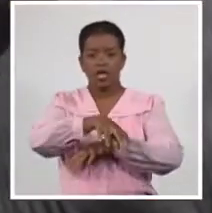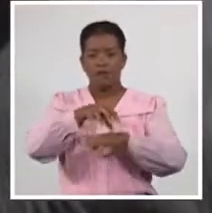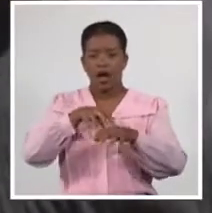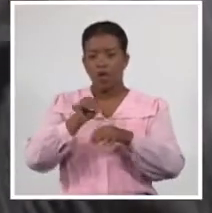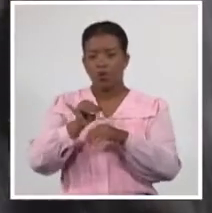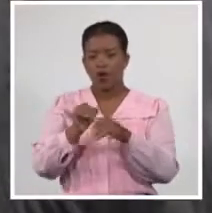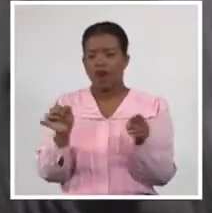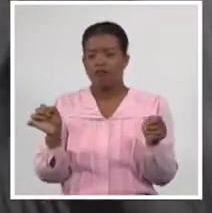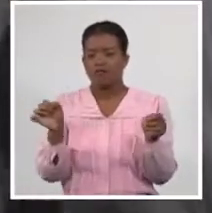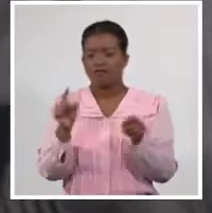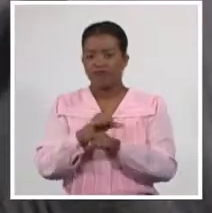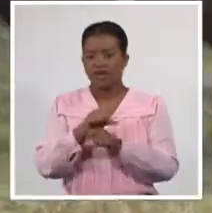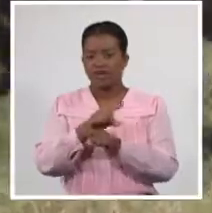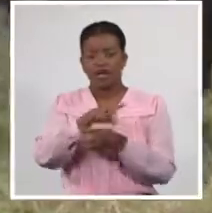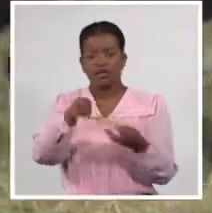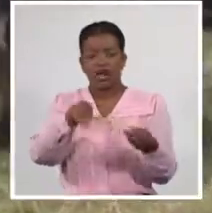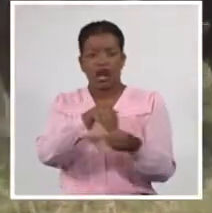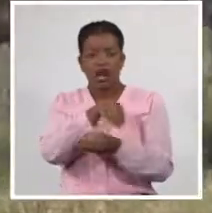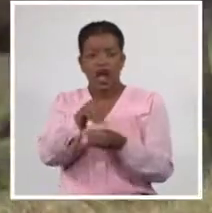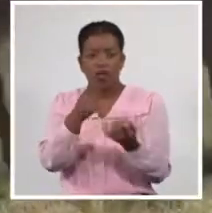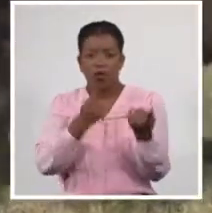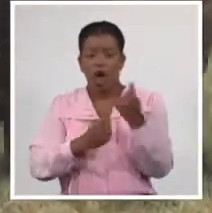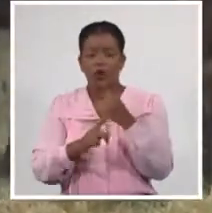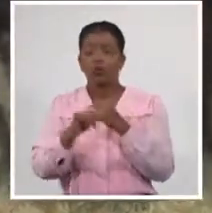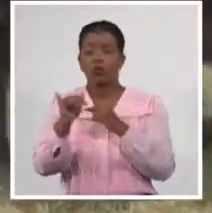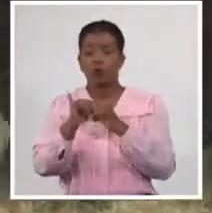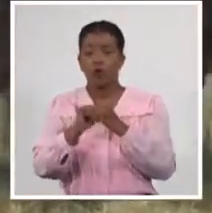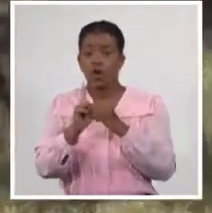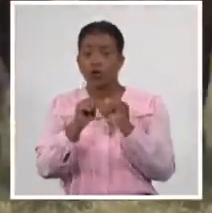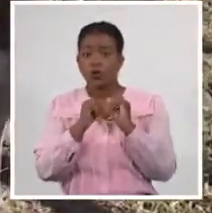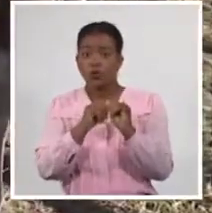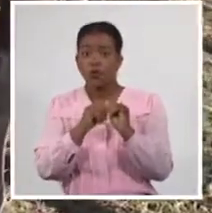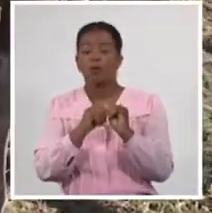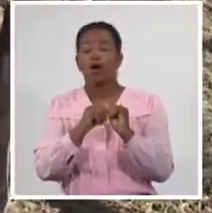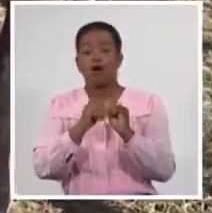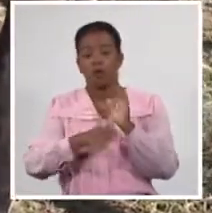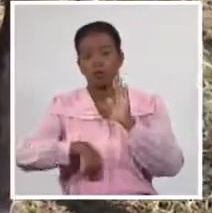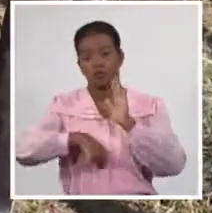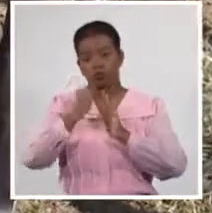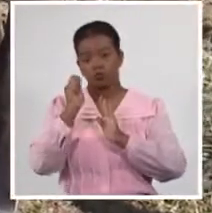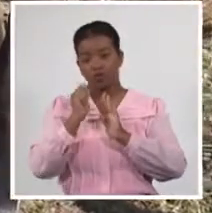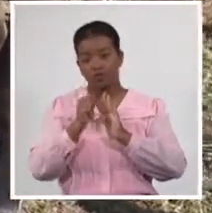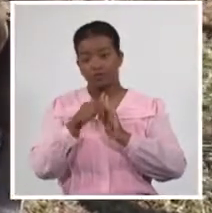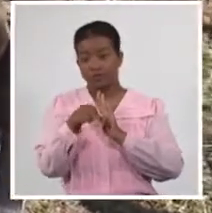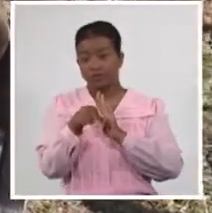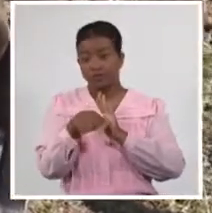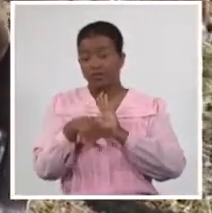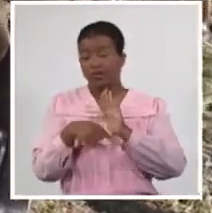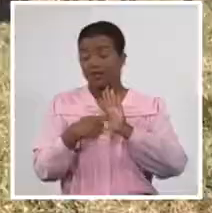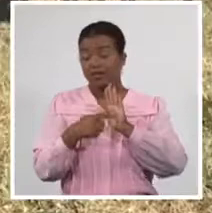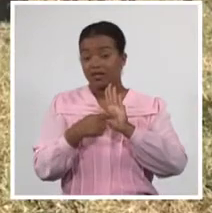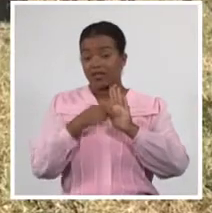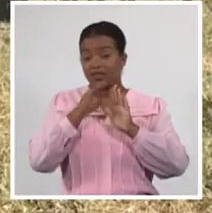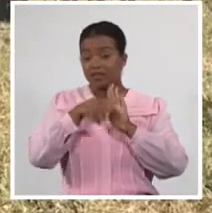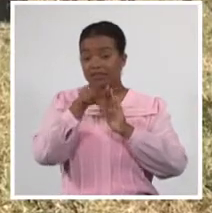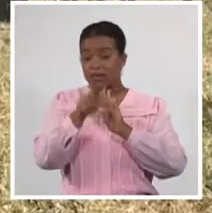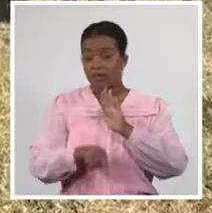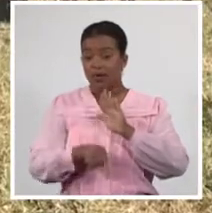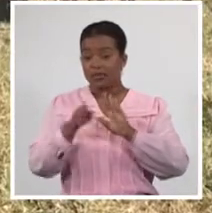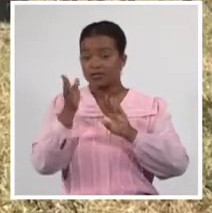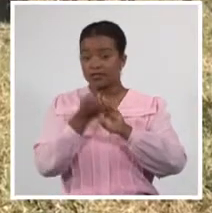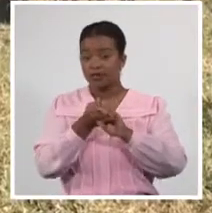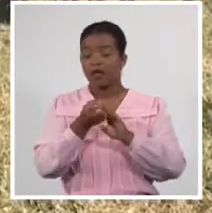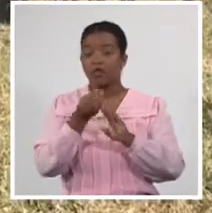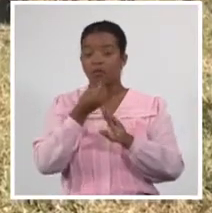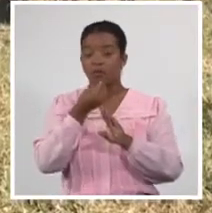traslados o cualquier tipo de operación que implique traspasos de propiedad decreto añade que la persona natural sancionada puede establecer el